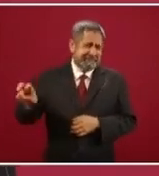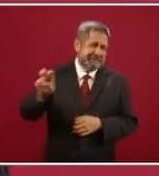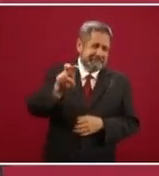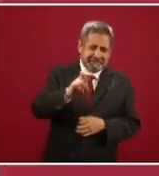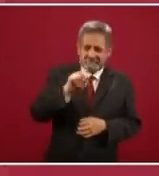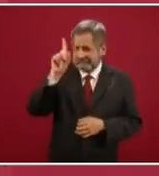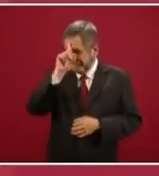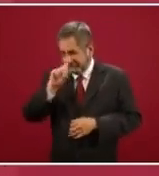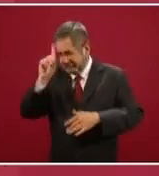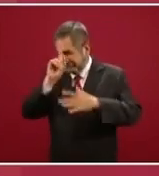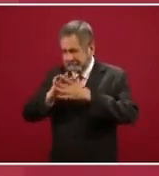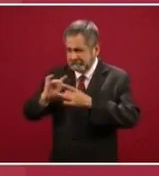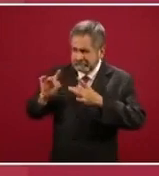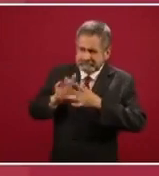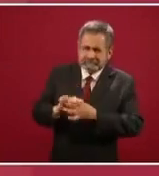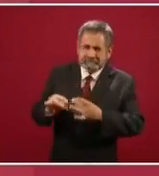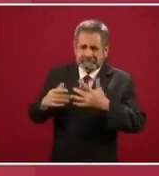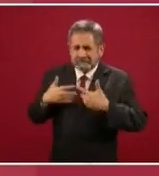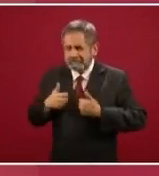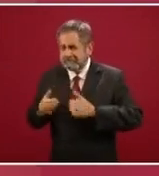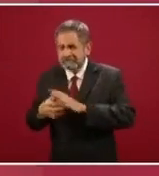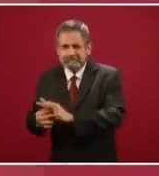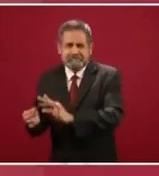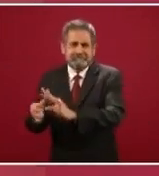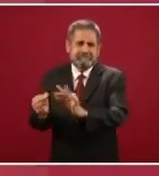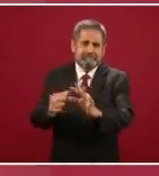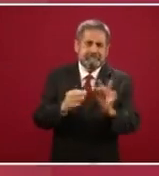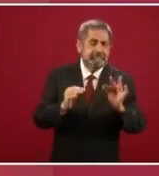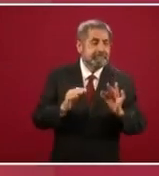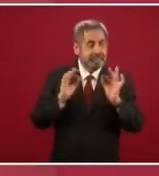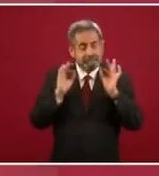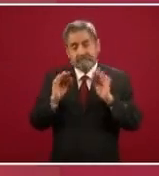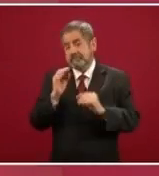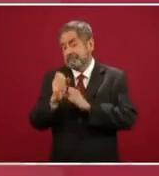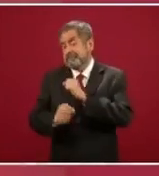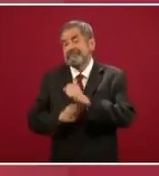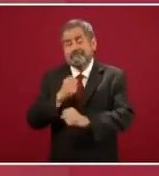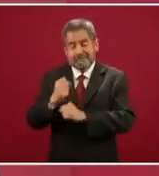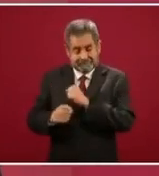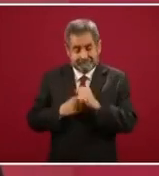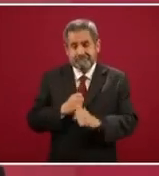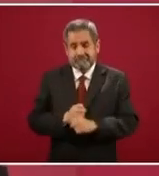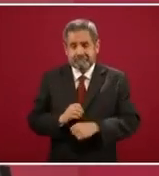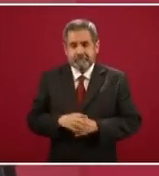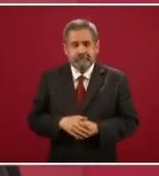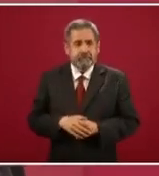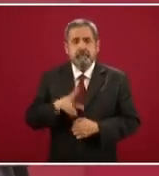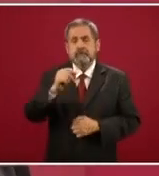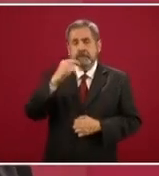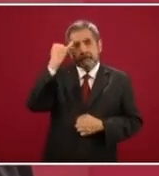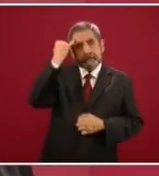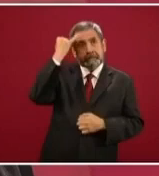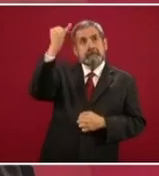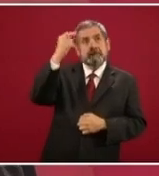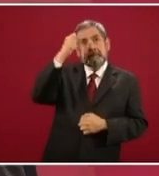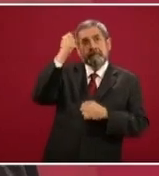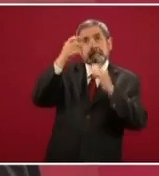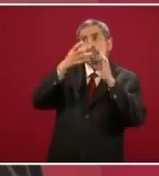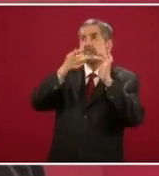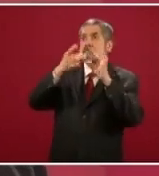creando conciencia. Porque esto no es nada más de teoría,